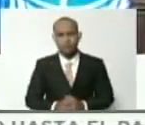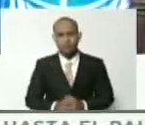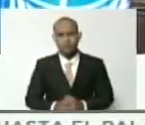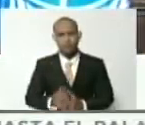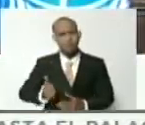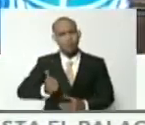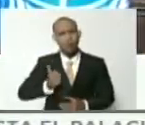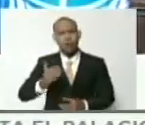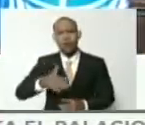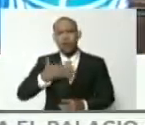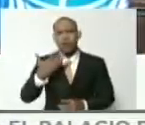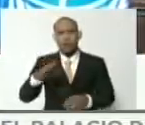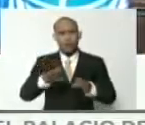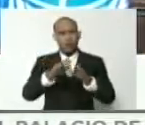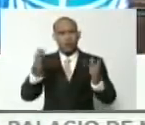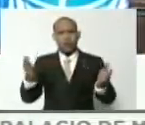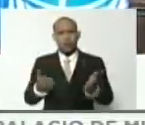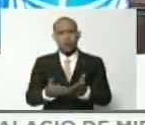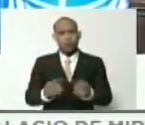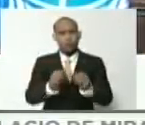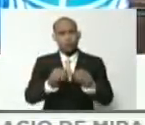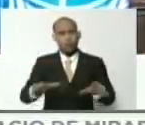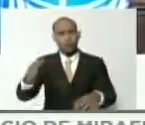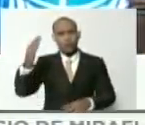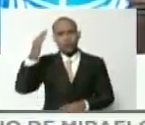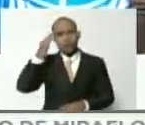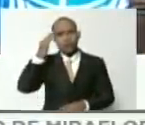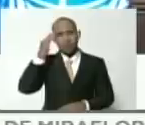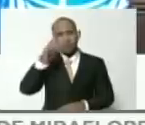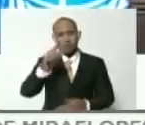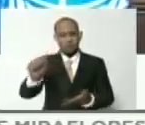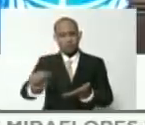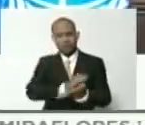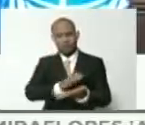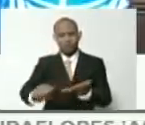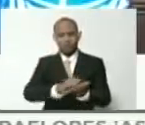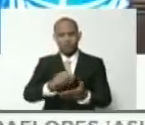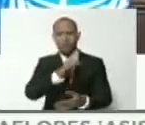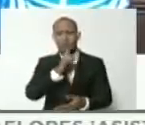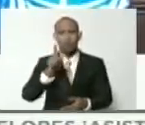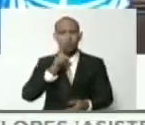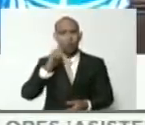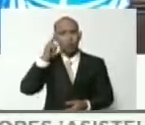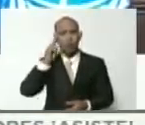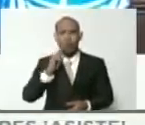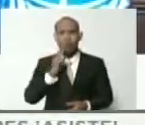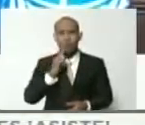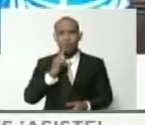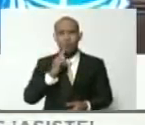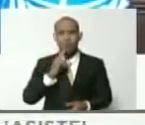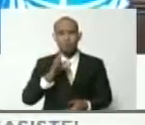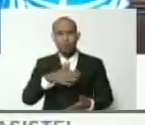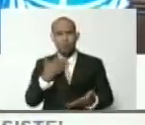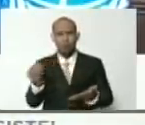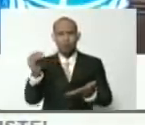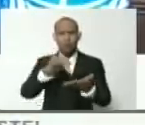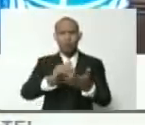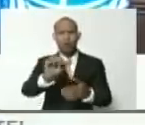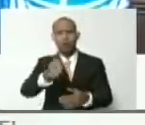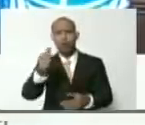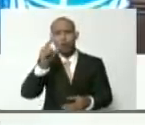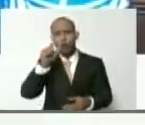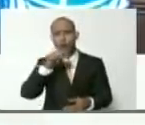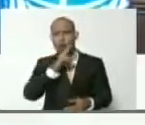Cualquiera pudiera en el mundo, sin saber, si usted borrara el nombre de Bolívar y pusiera cualquier otro nombre y